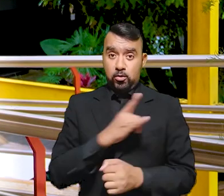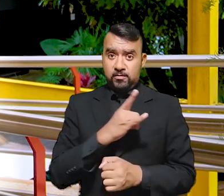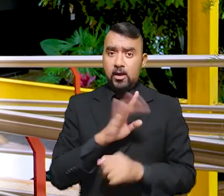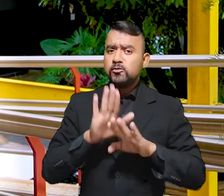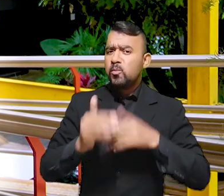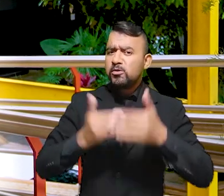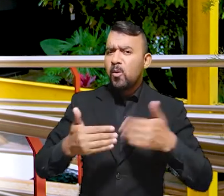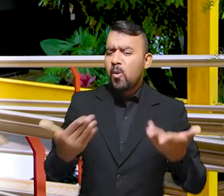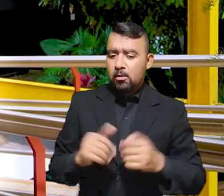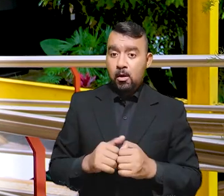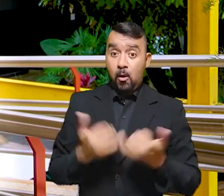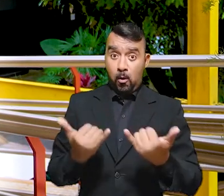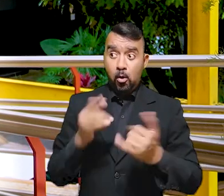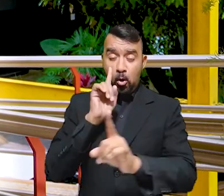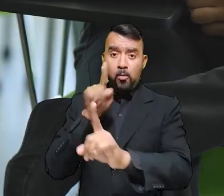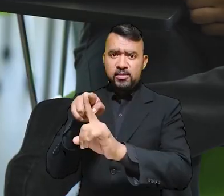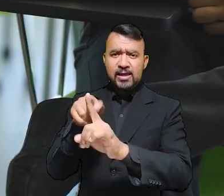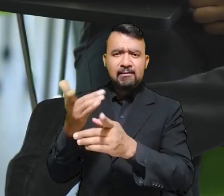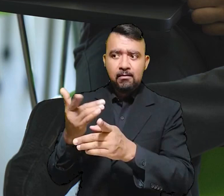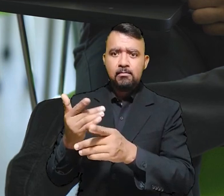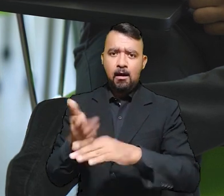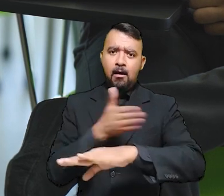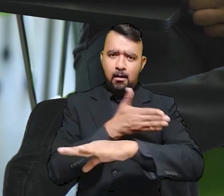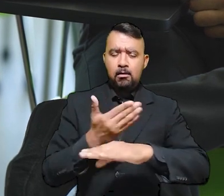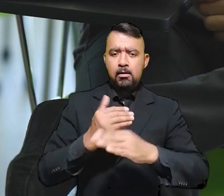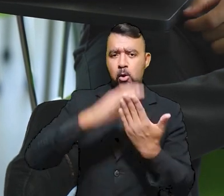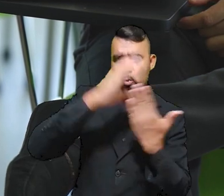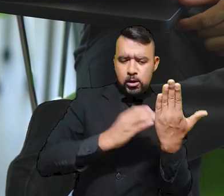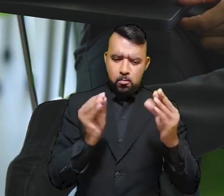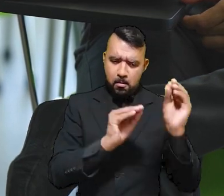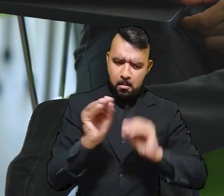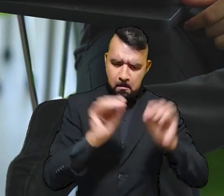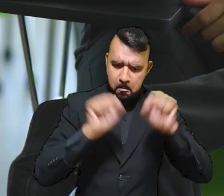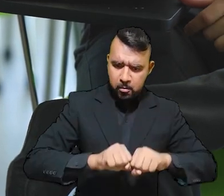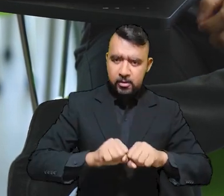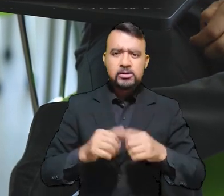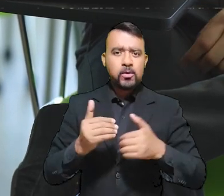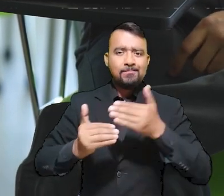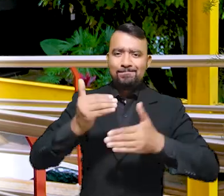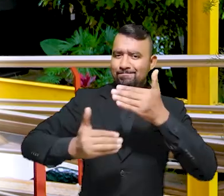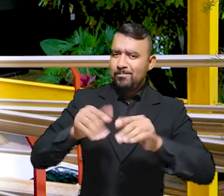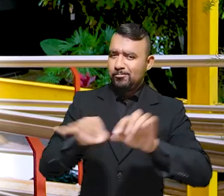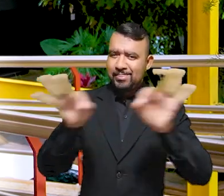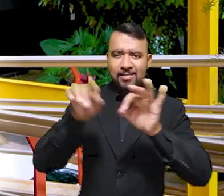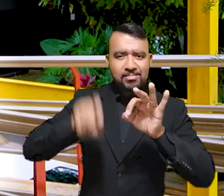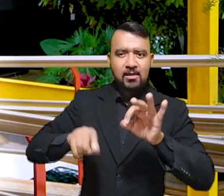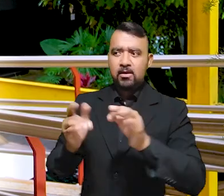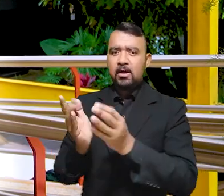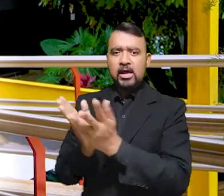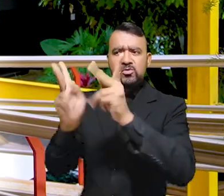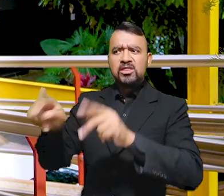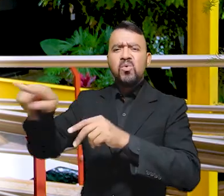Nosotros dentro de esta universidad, de este tipo de instituciones de educación superior, hemos hecho algunos procesos pedagógicos en formación.